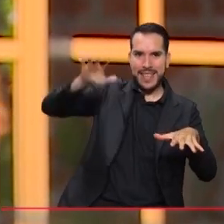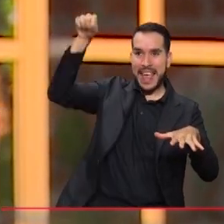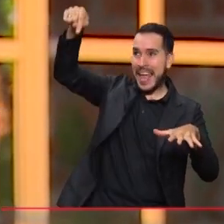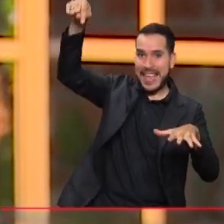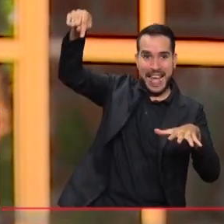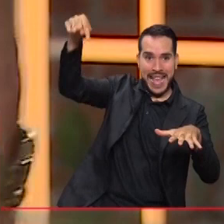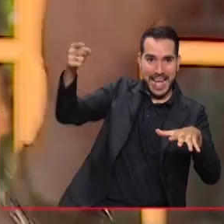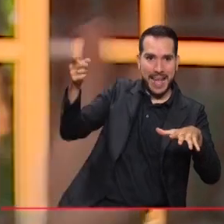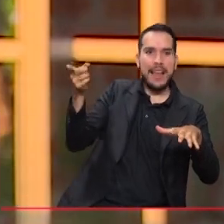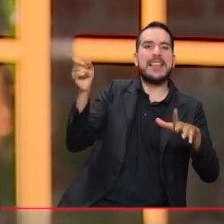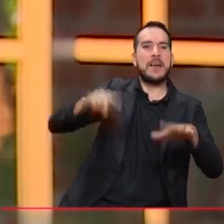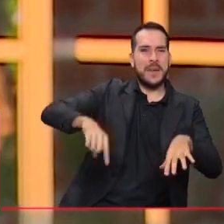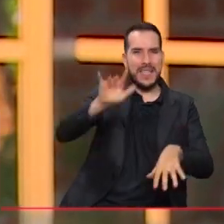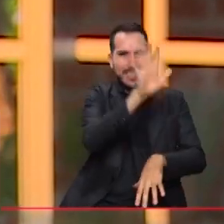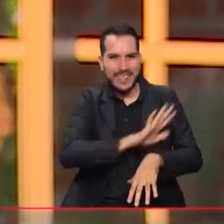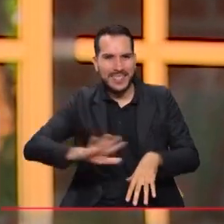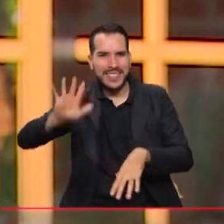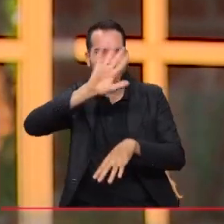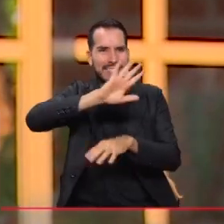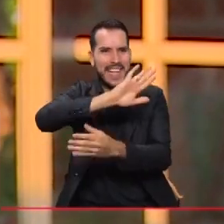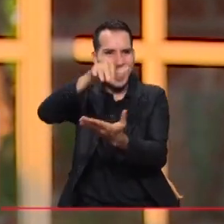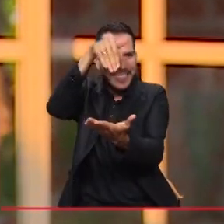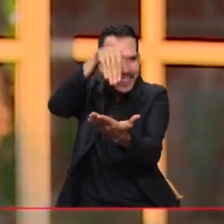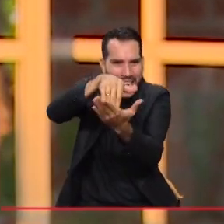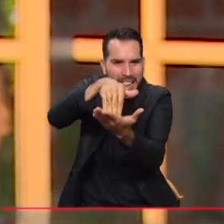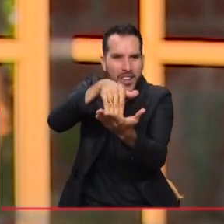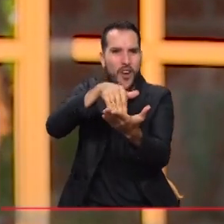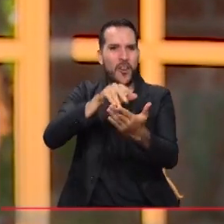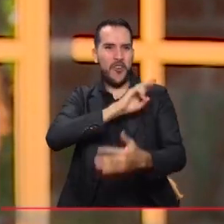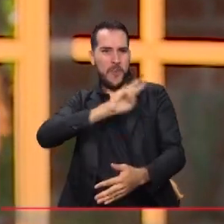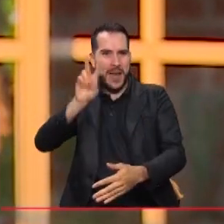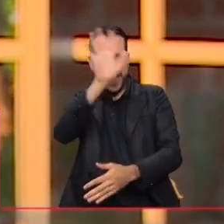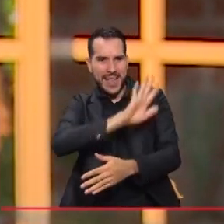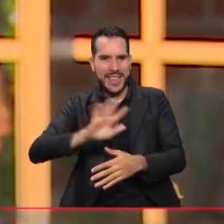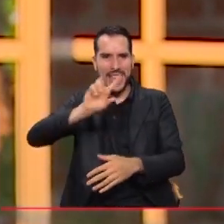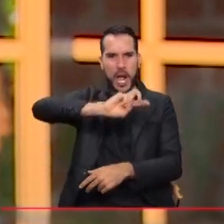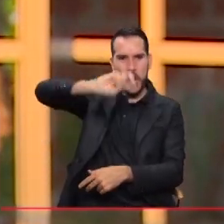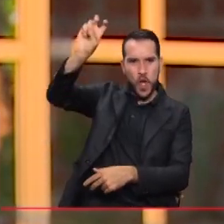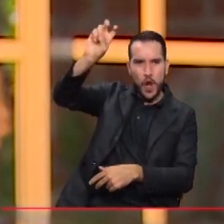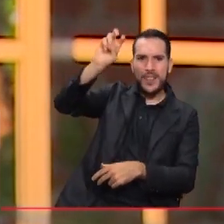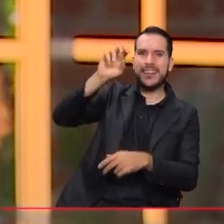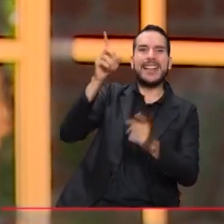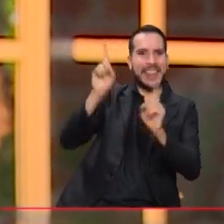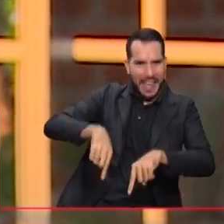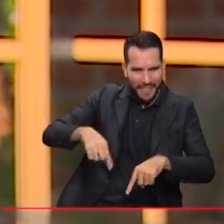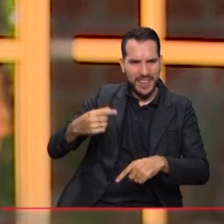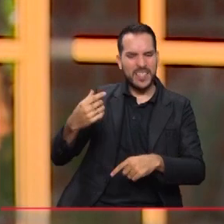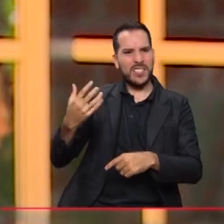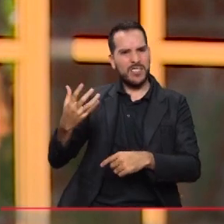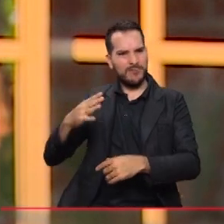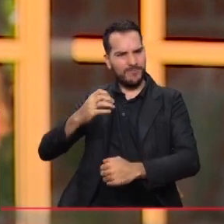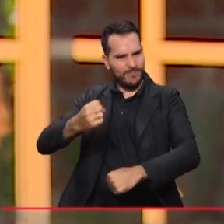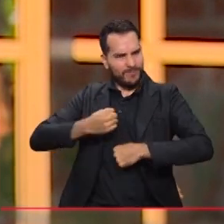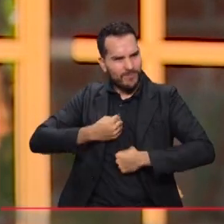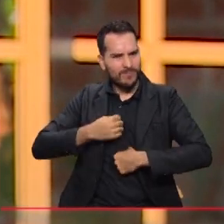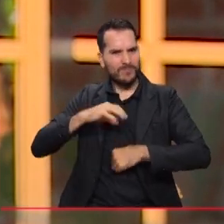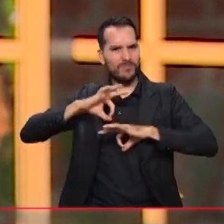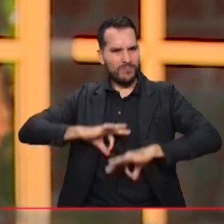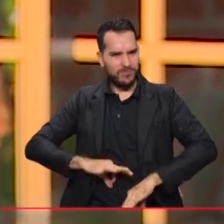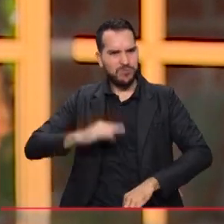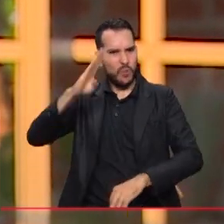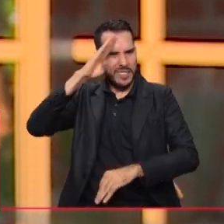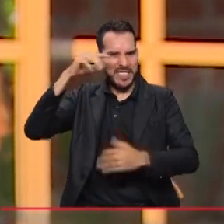del departamento, en el centro del Valle o en el norte del Valle del Cauca, que necesitamos que la fuerza pública esté fortalecida, que la fuerza pública